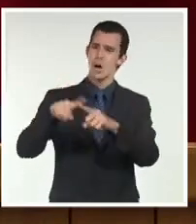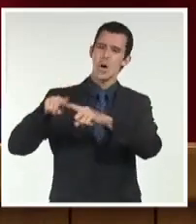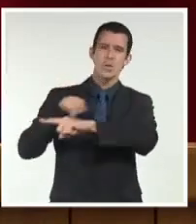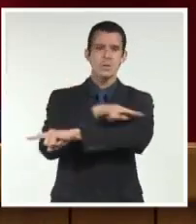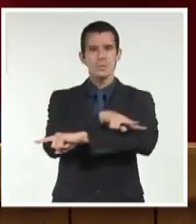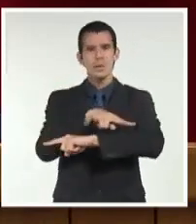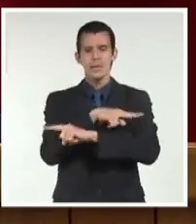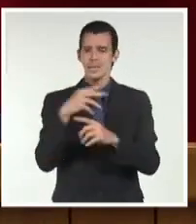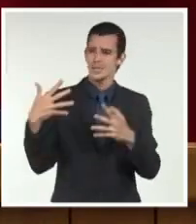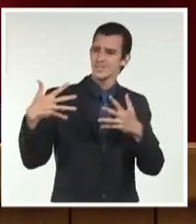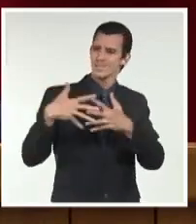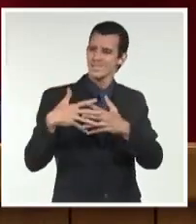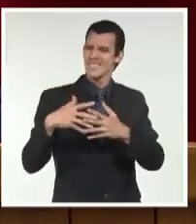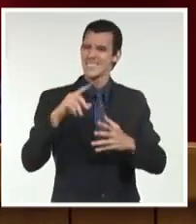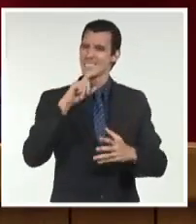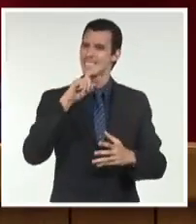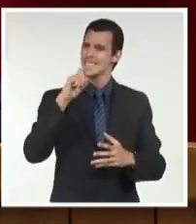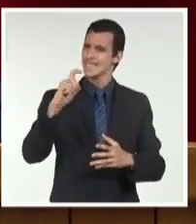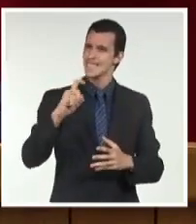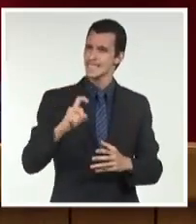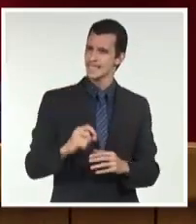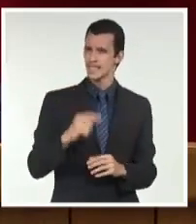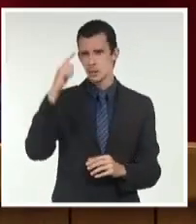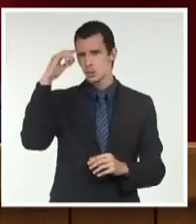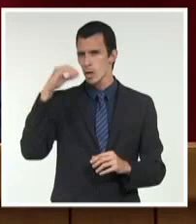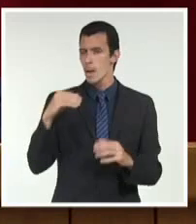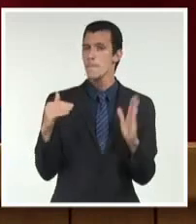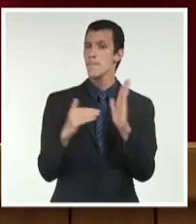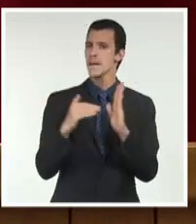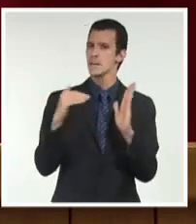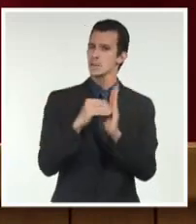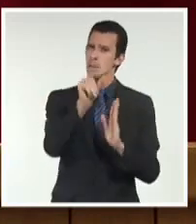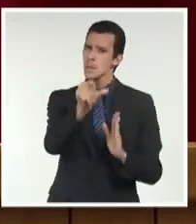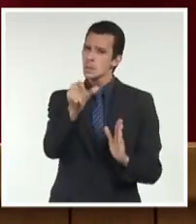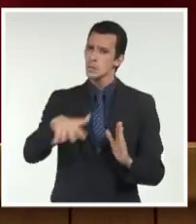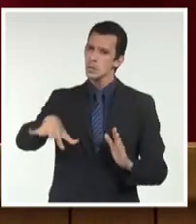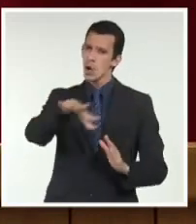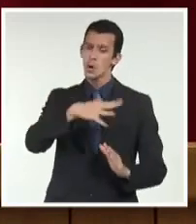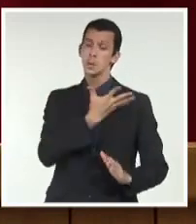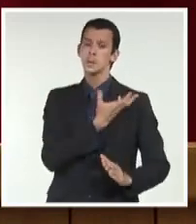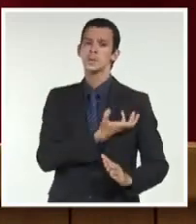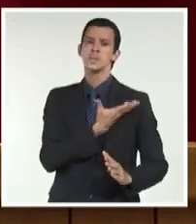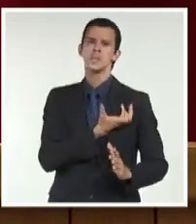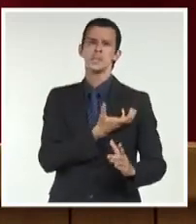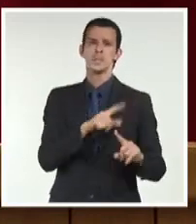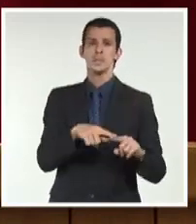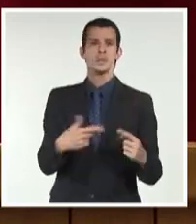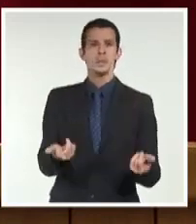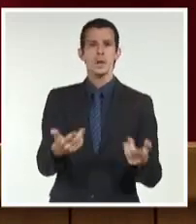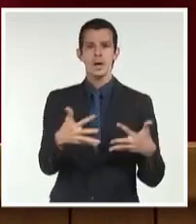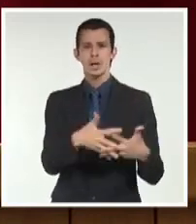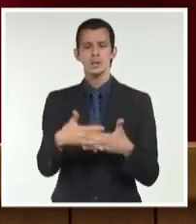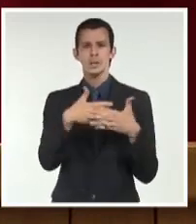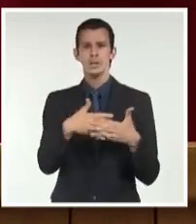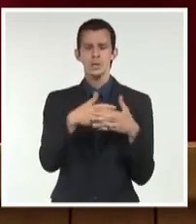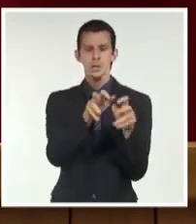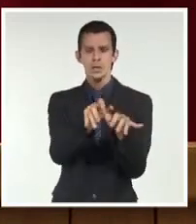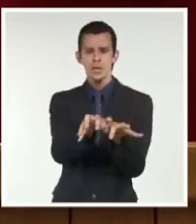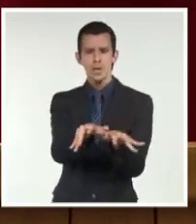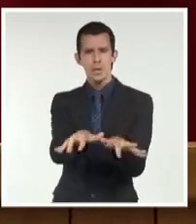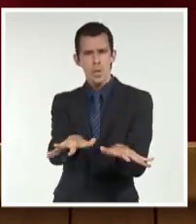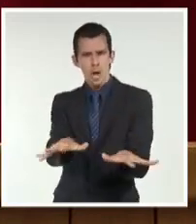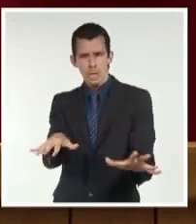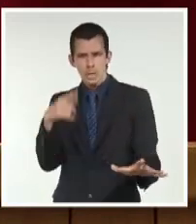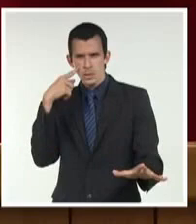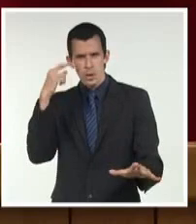costo lo sufren ya millones de personas. La ofensiva estadounidense dirigida a subyugar estados y agrupaciones de